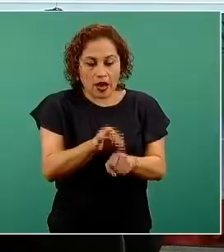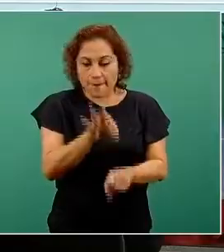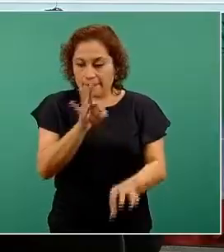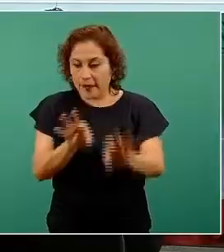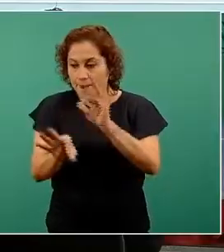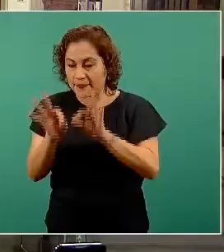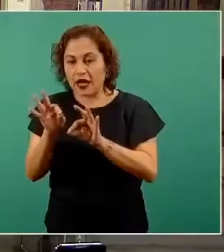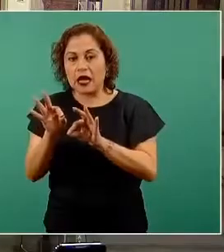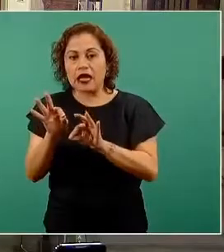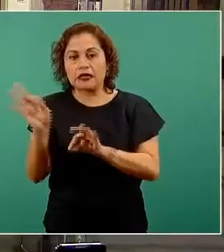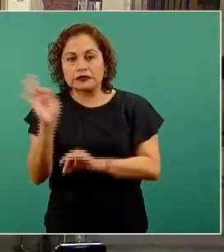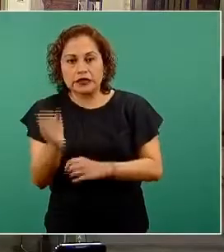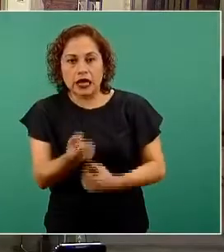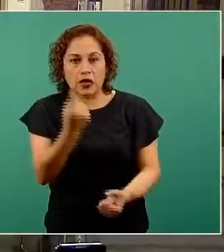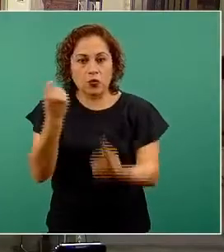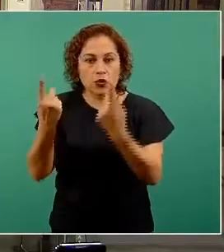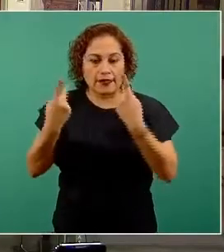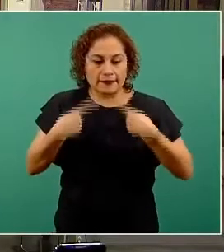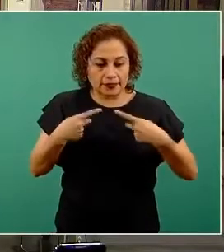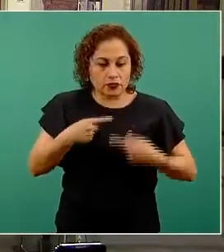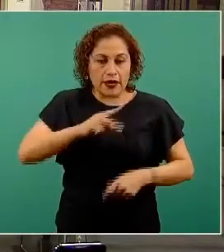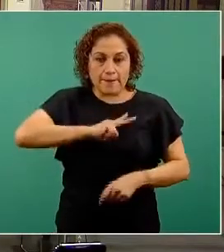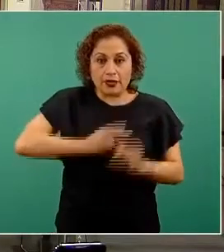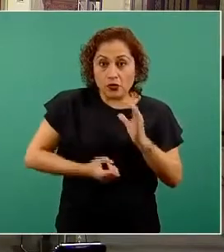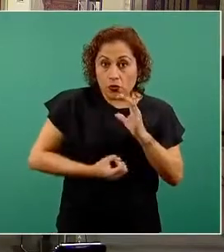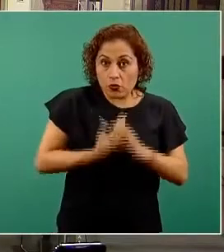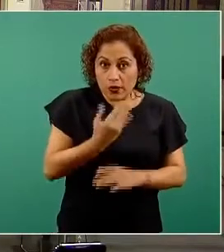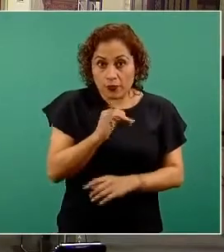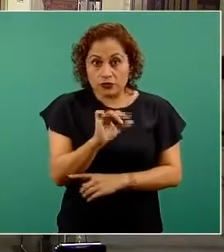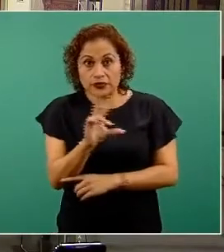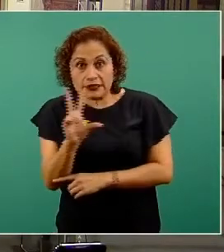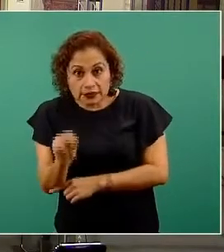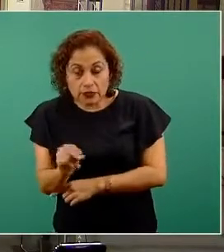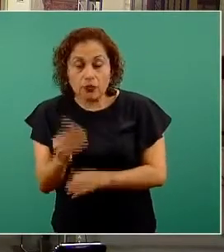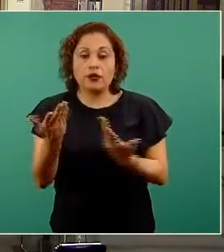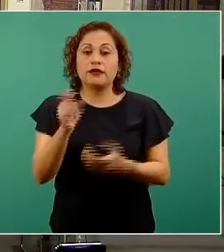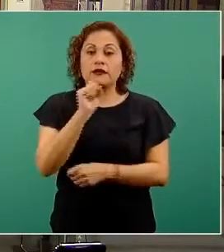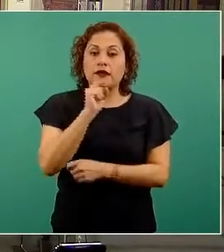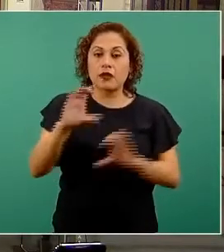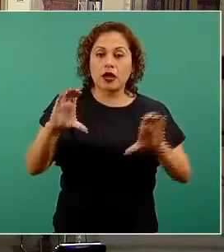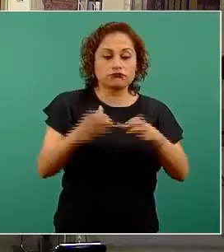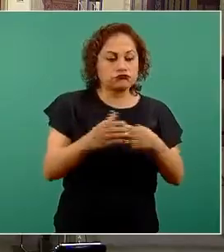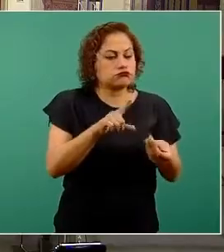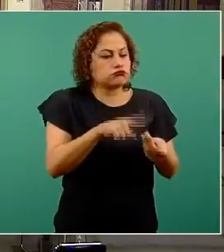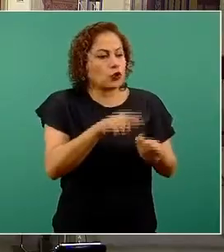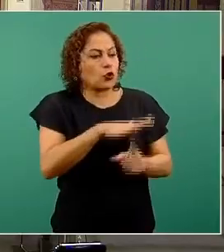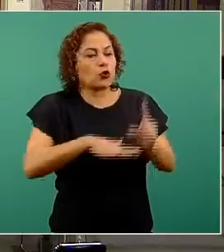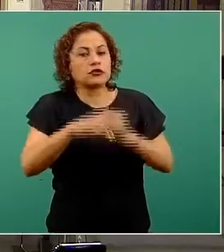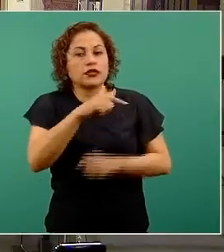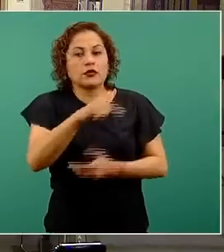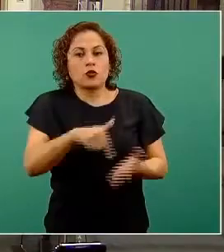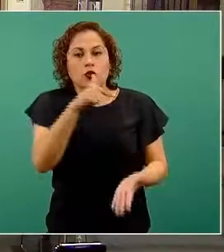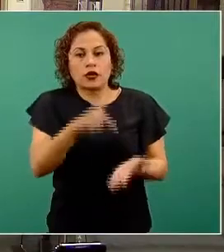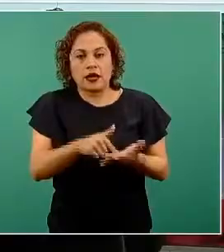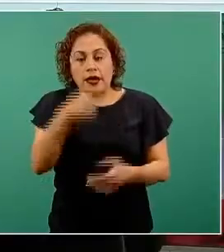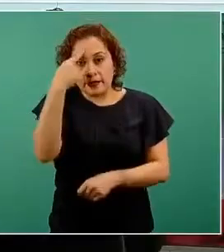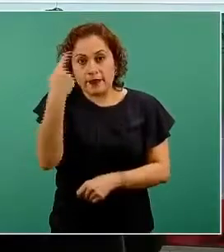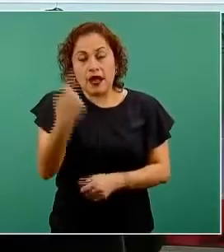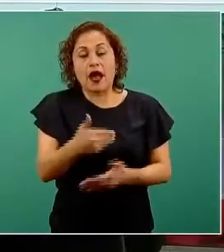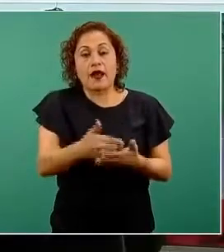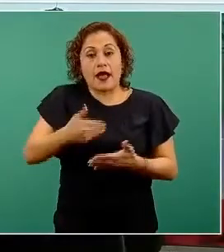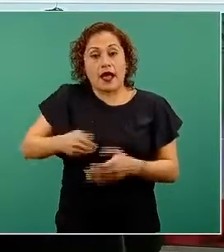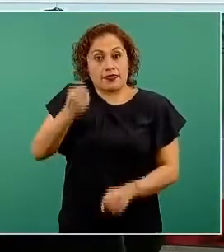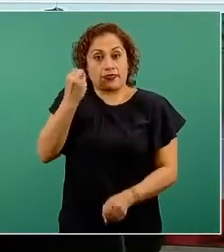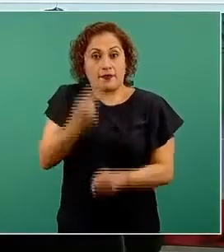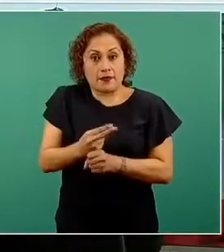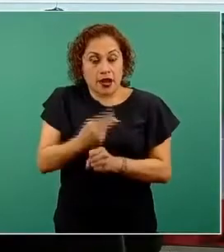de personas o en qué grupos poblacionales sería lo mejor, lo más eficiente y además lo más factible poder encontrar este tipo de variantes,